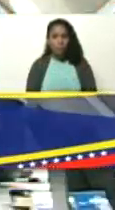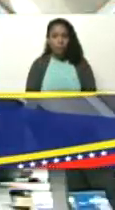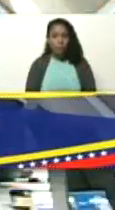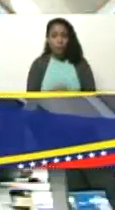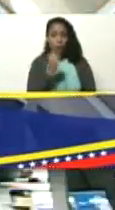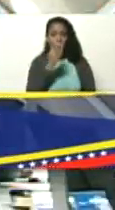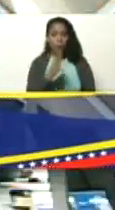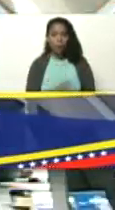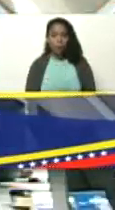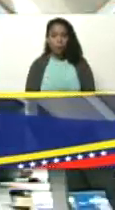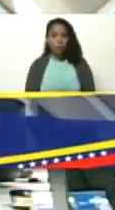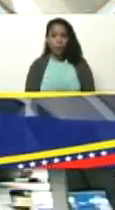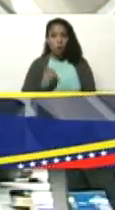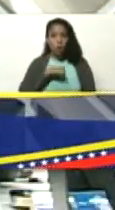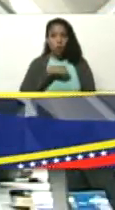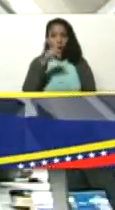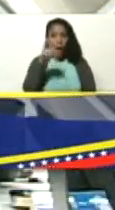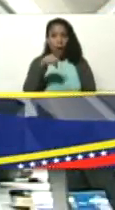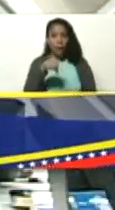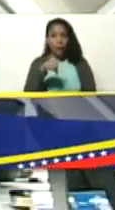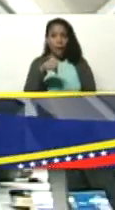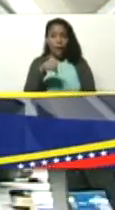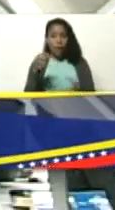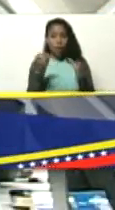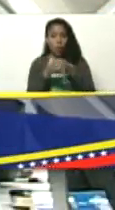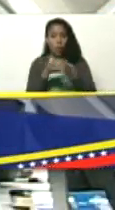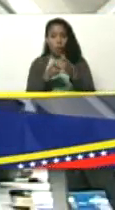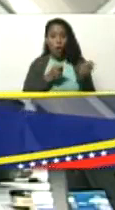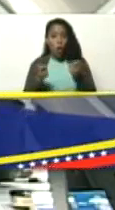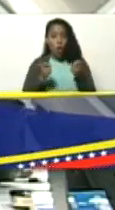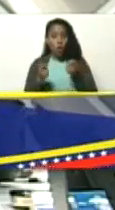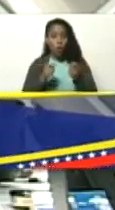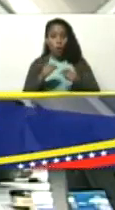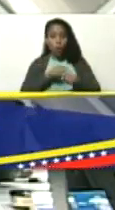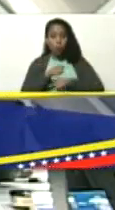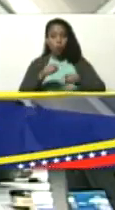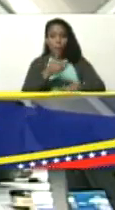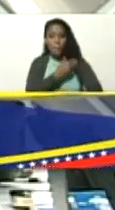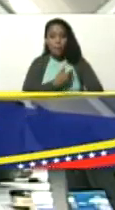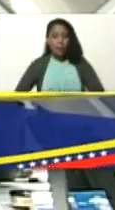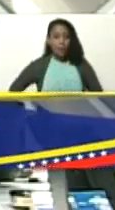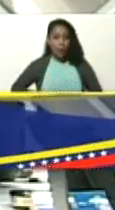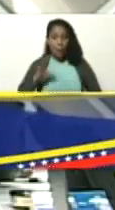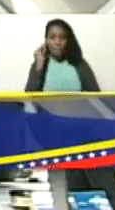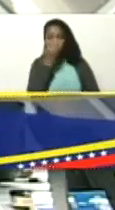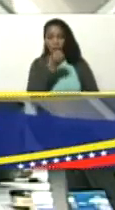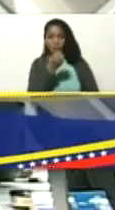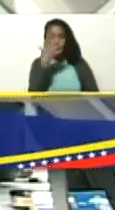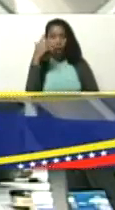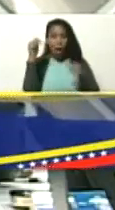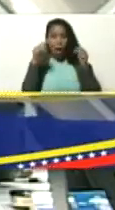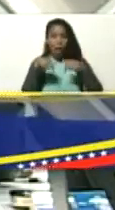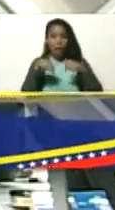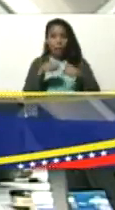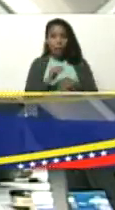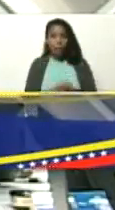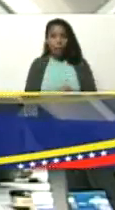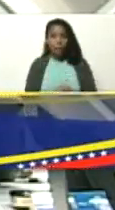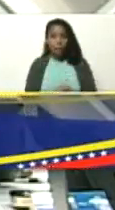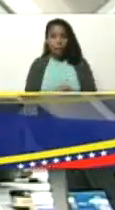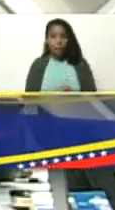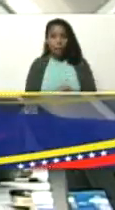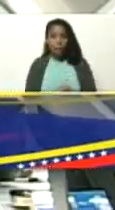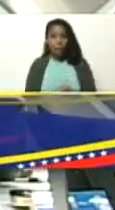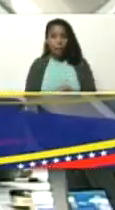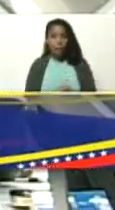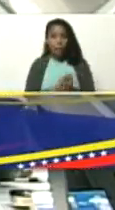Bueno, estamos aquí en el puesto de comando presidencial del Palacio de Miraflores, precisamente